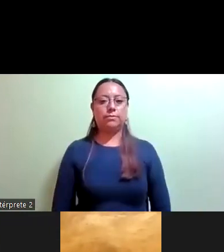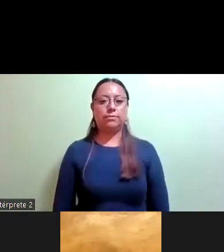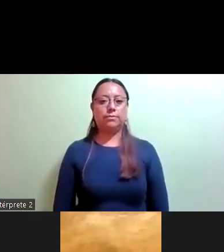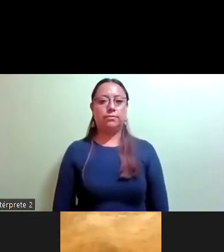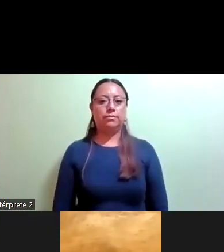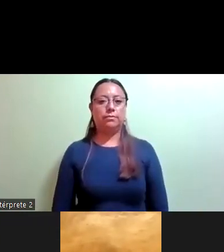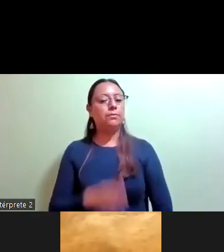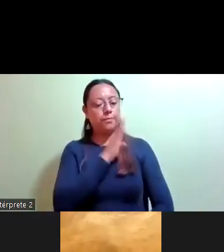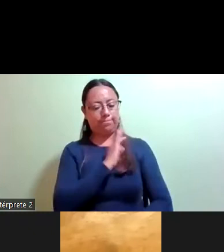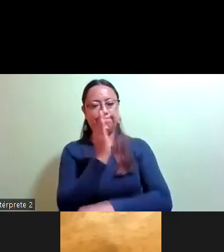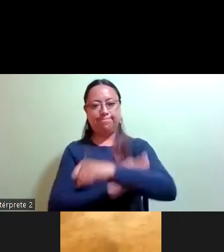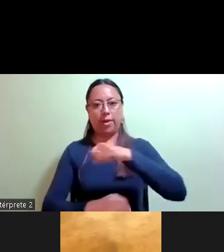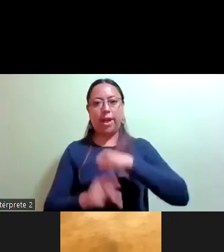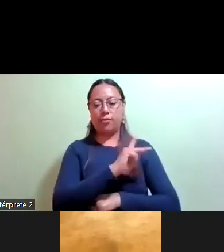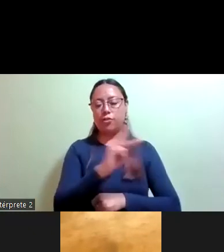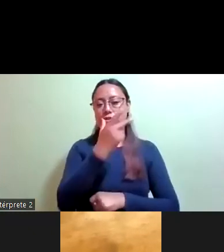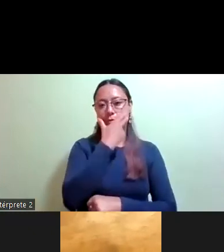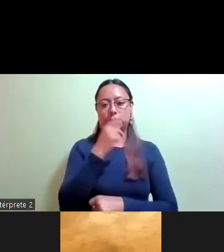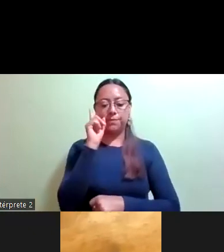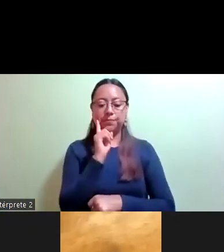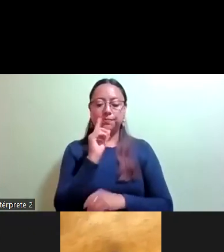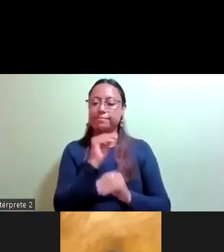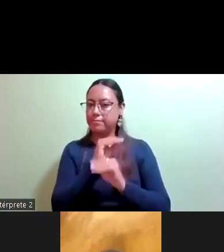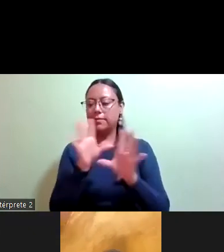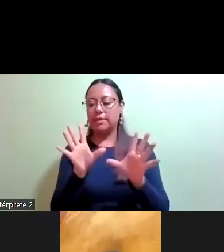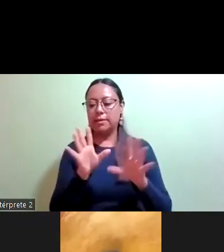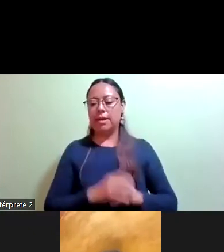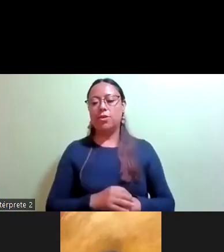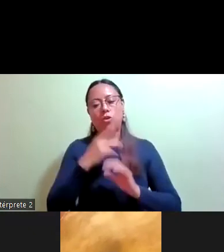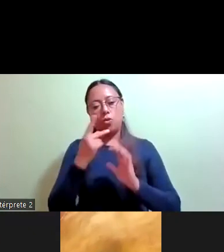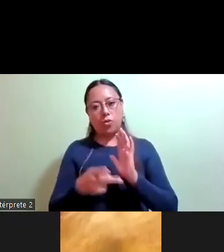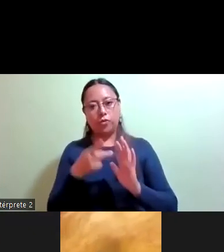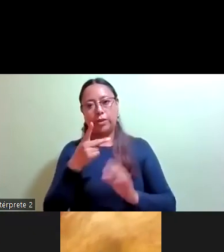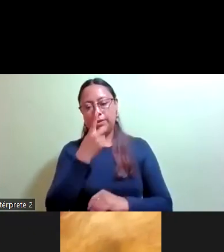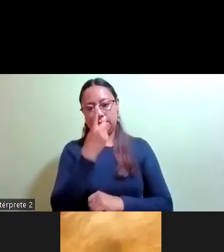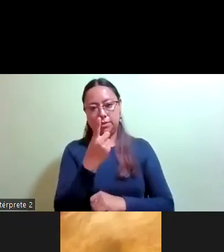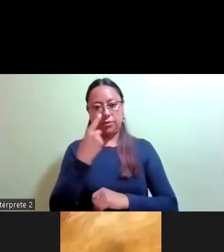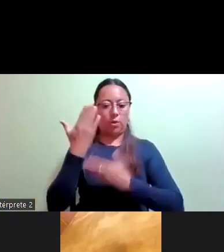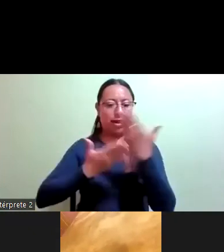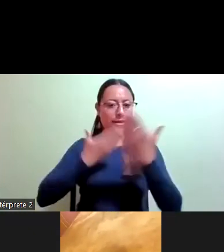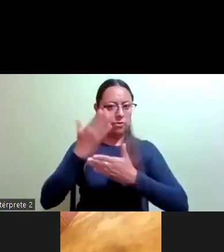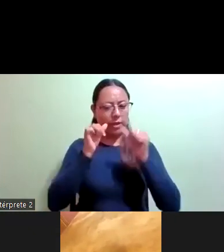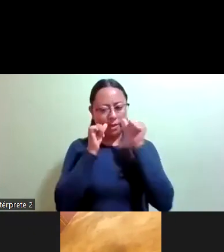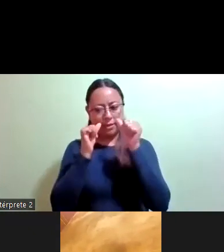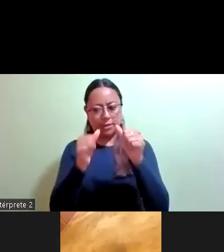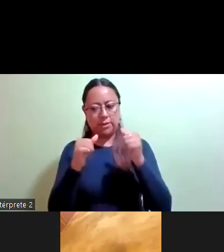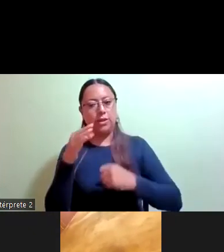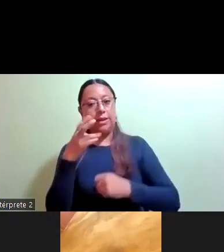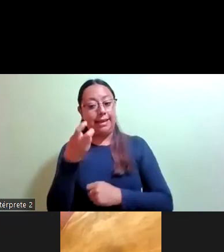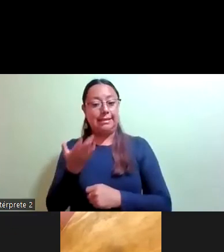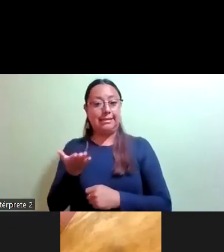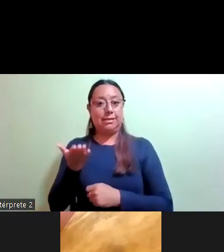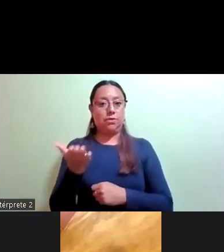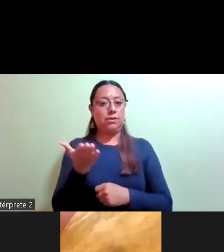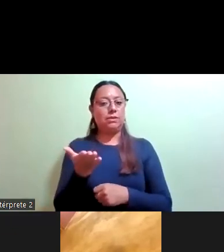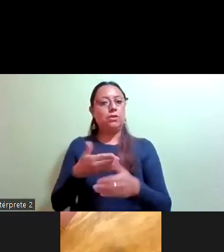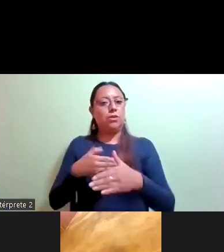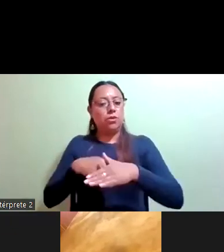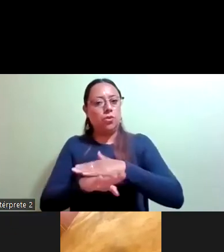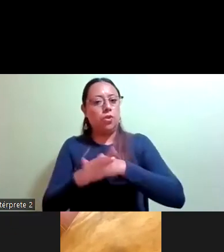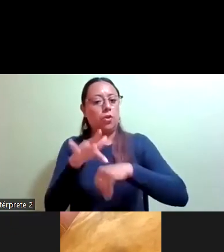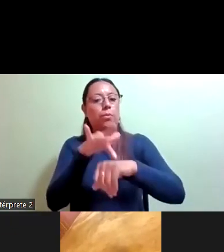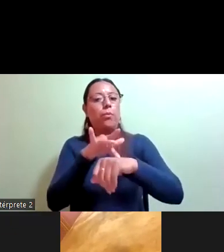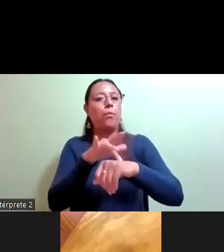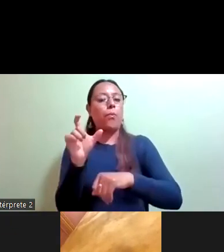Buenas tardes a todas y a todos. Efectivamente, retomando el estudio y atendiendo que esta solicitud ingresó durante todavía